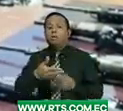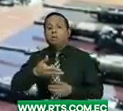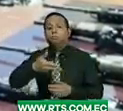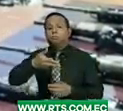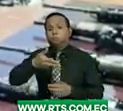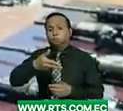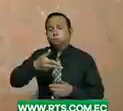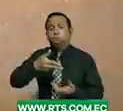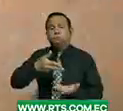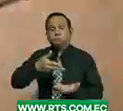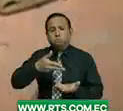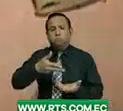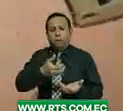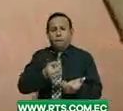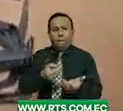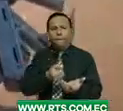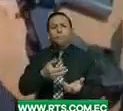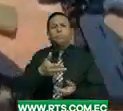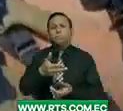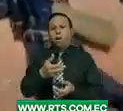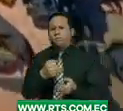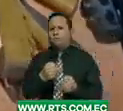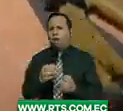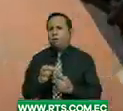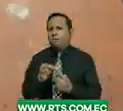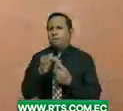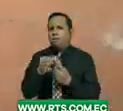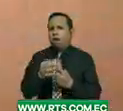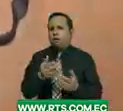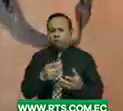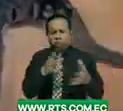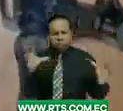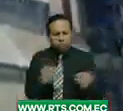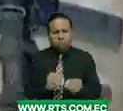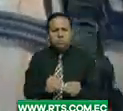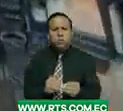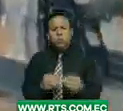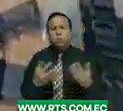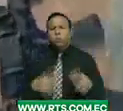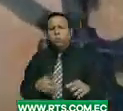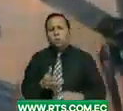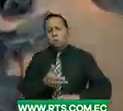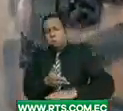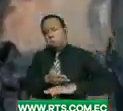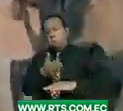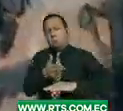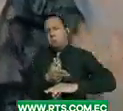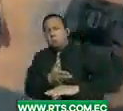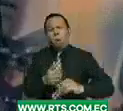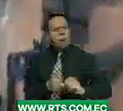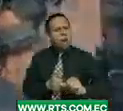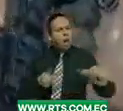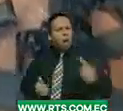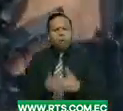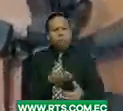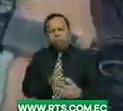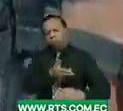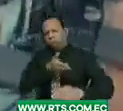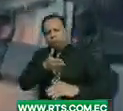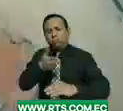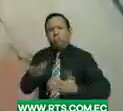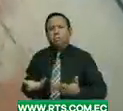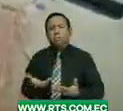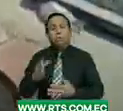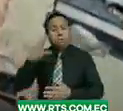pistolas tipo LOC de alto poder de fuego, aproximadamente con un alcance de 800 a 1000 metros. La Armada del